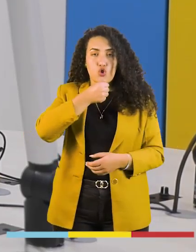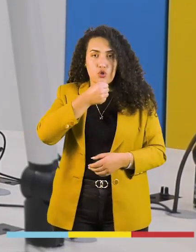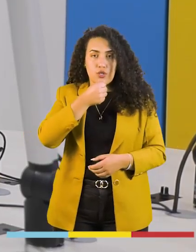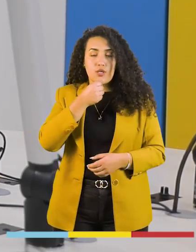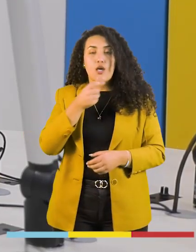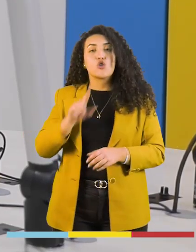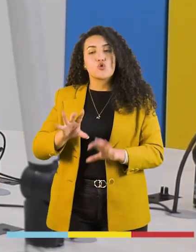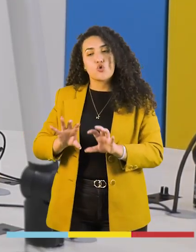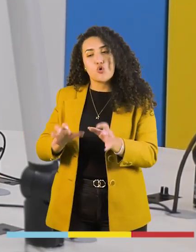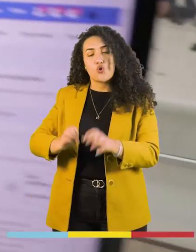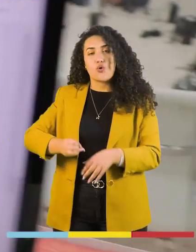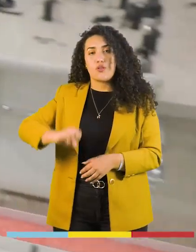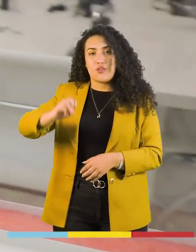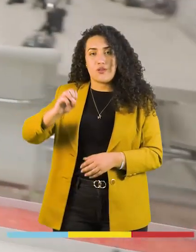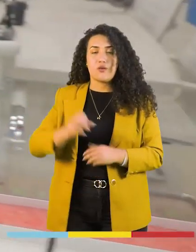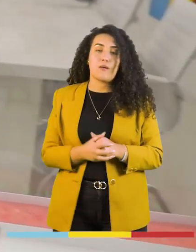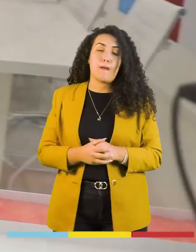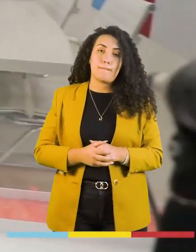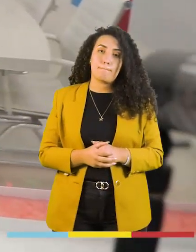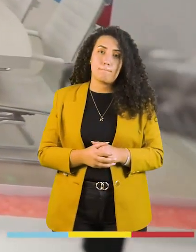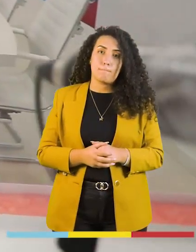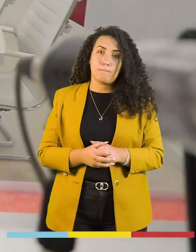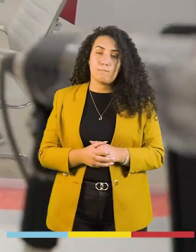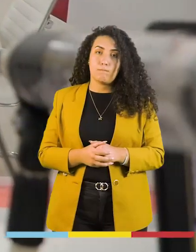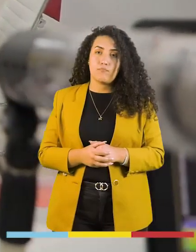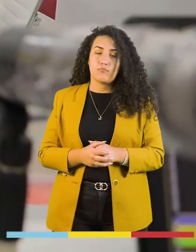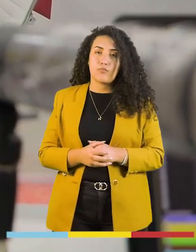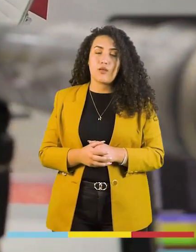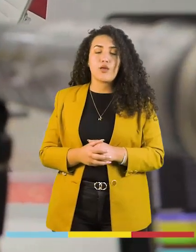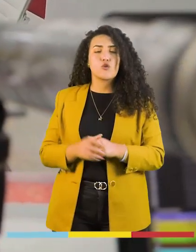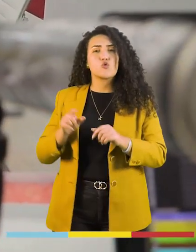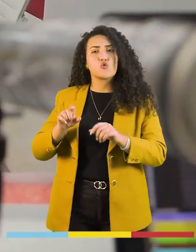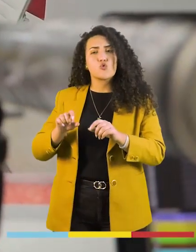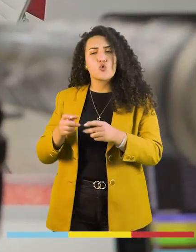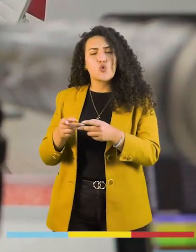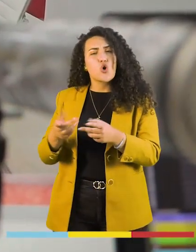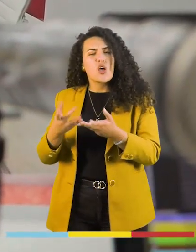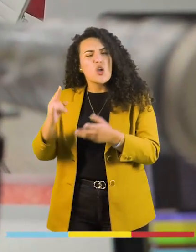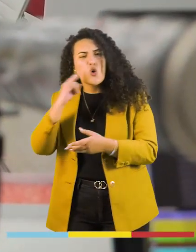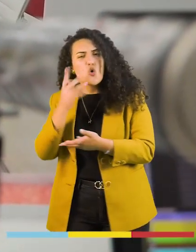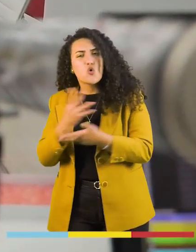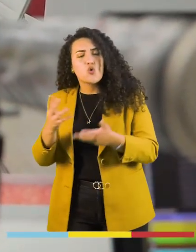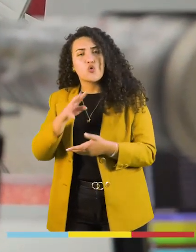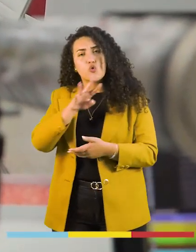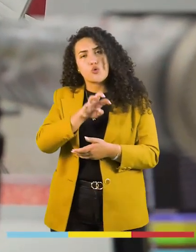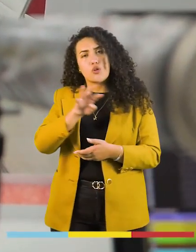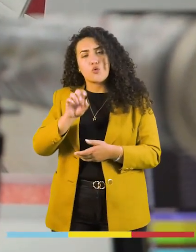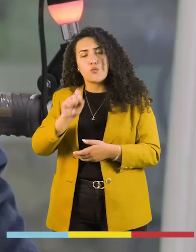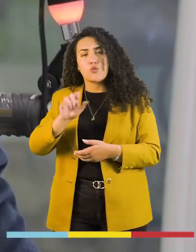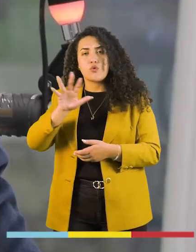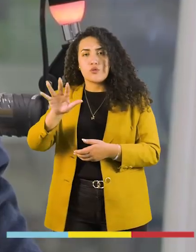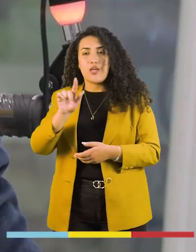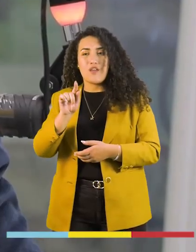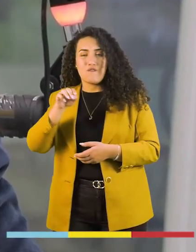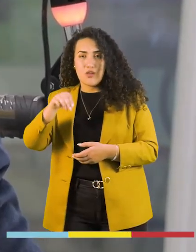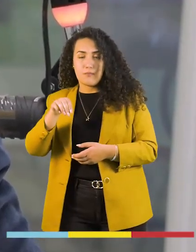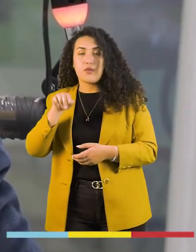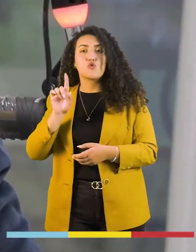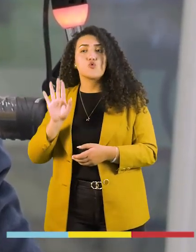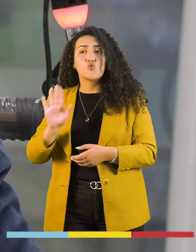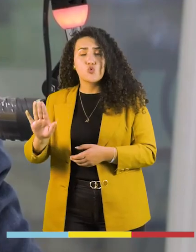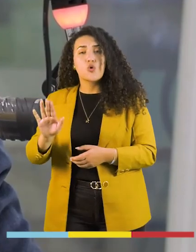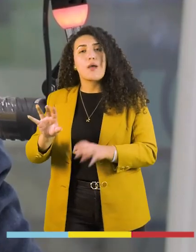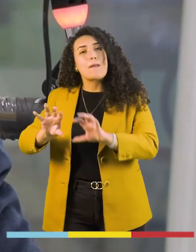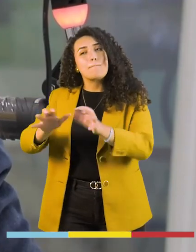Dorado Radio. Esta es una emisora institucional de la gobernación de Cundinamarca y estamos en el Plan de Desarrollo